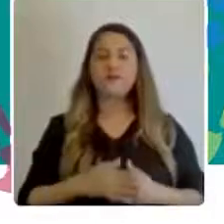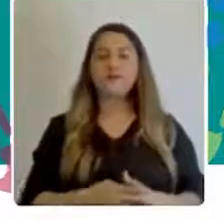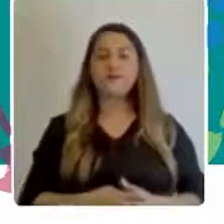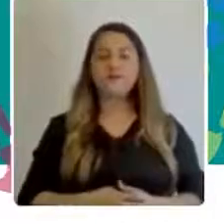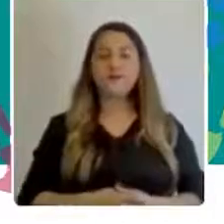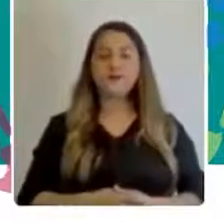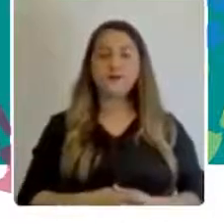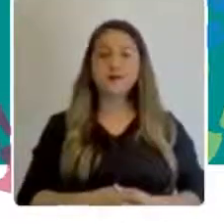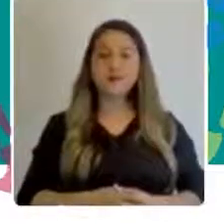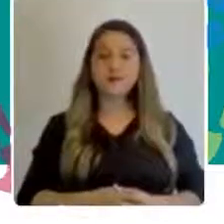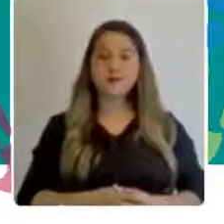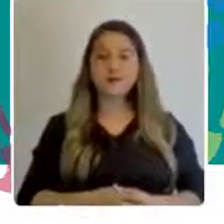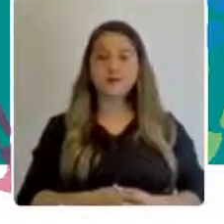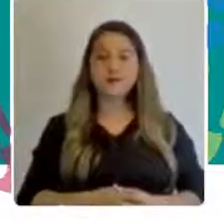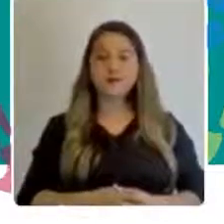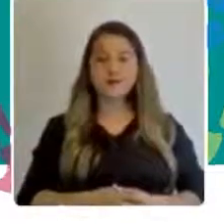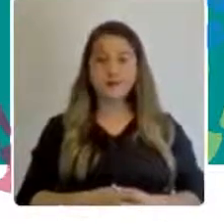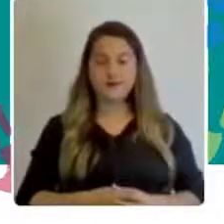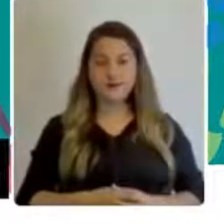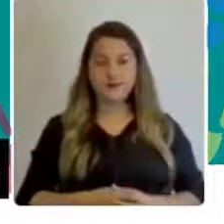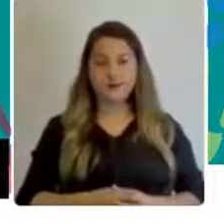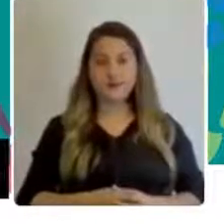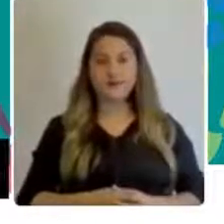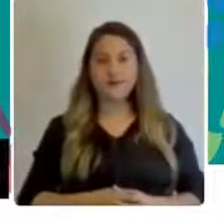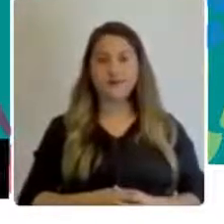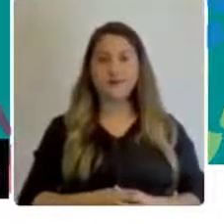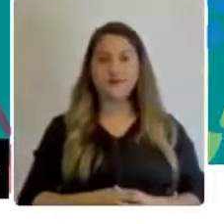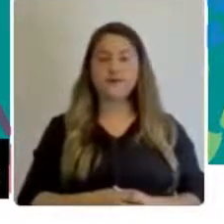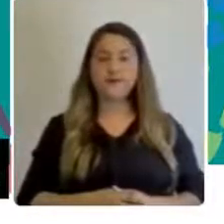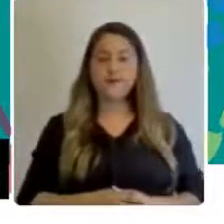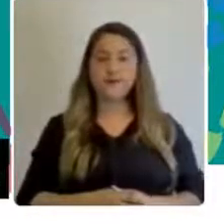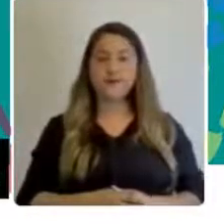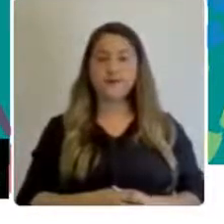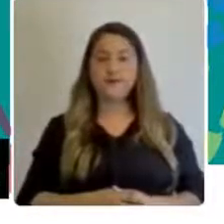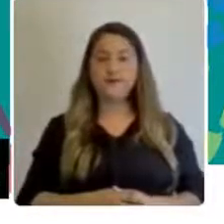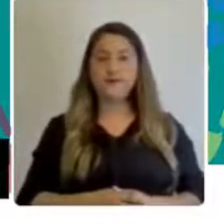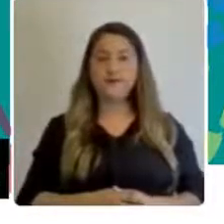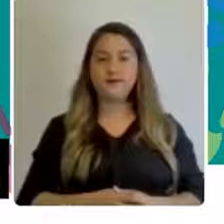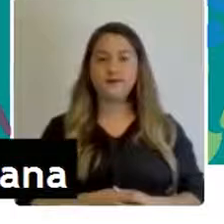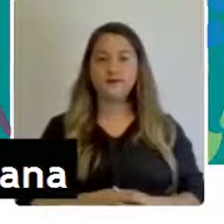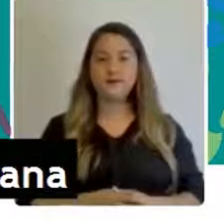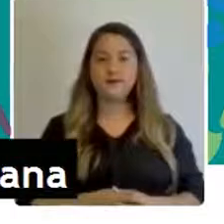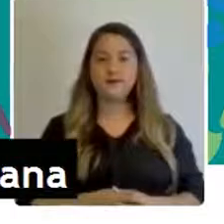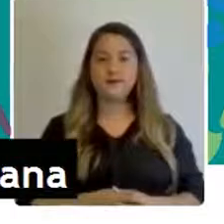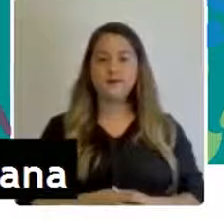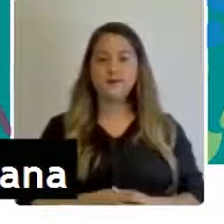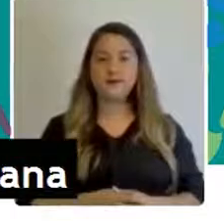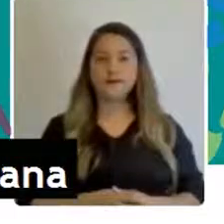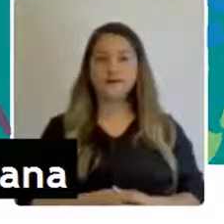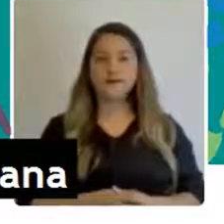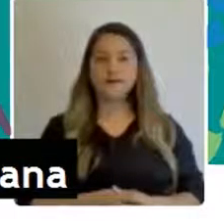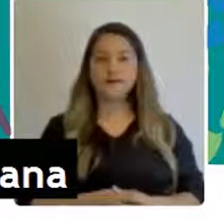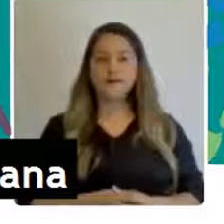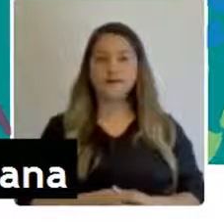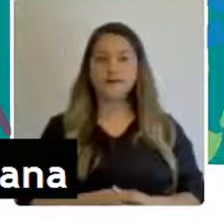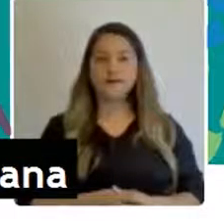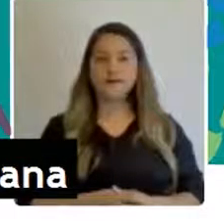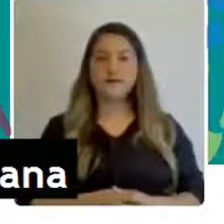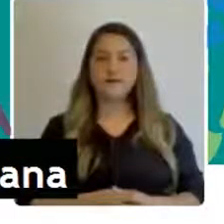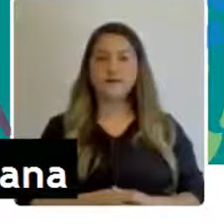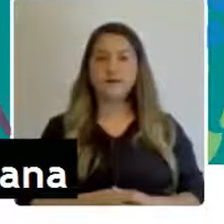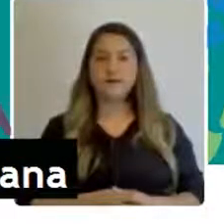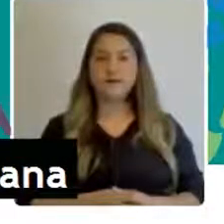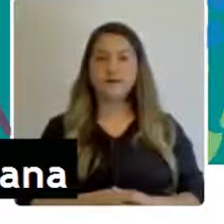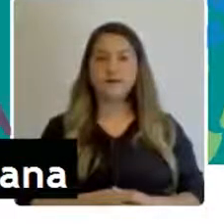Bien. Buenas tardes a todos y a todas. Muchísimas gracias por la invitación a la Facultad de Medicina de la Universidad